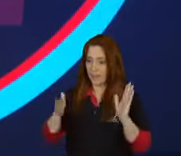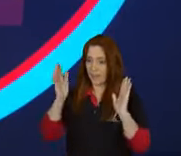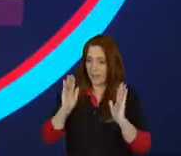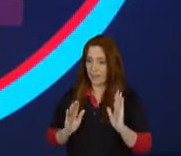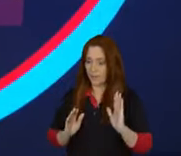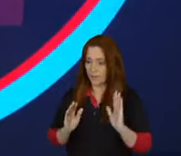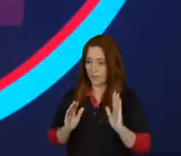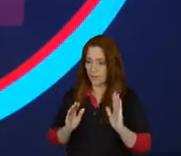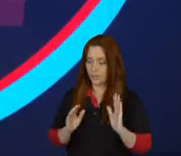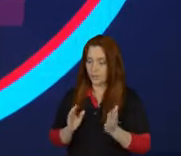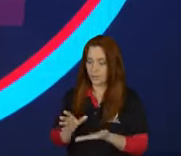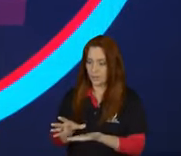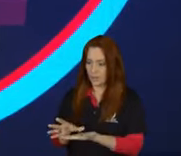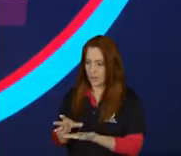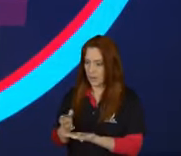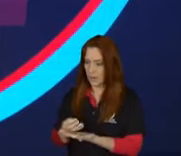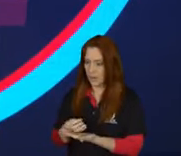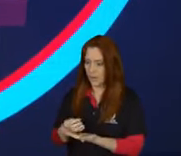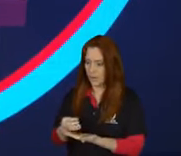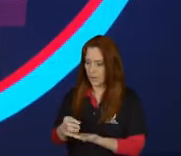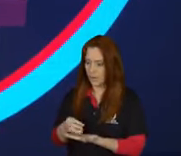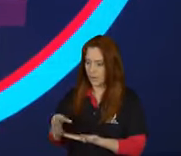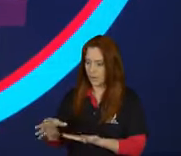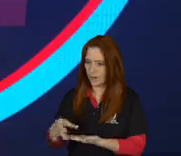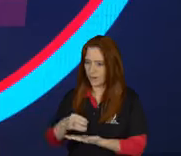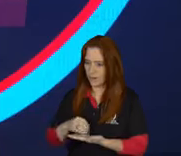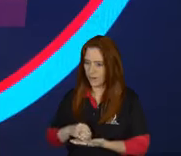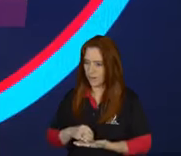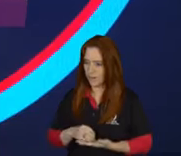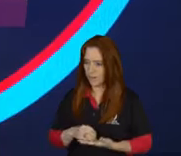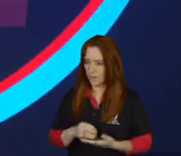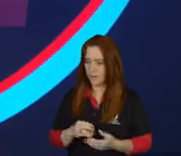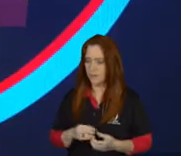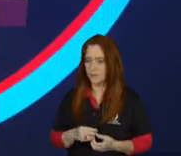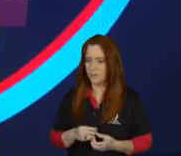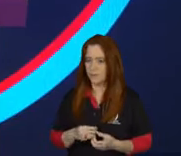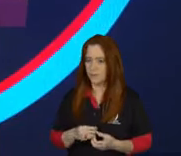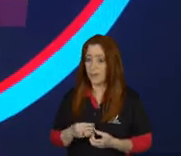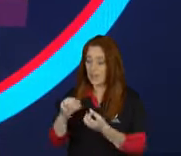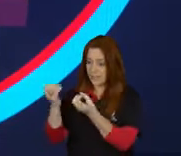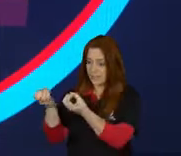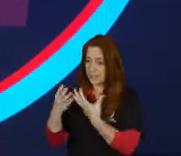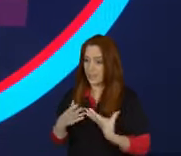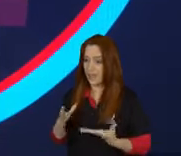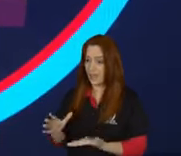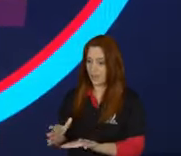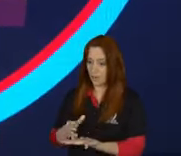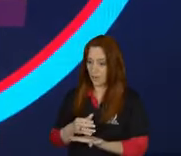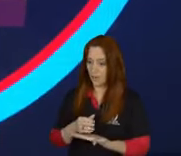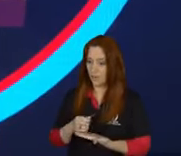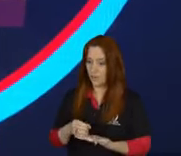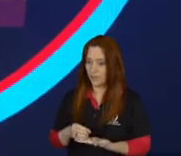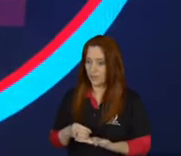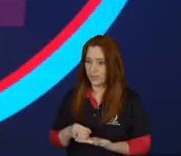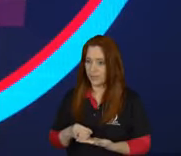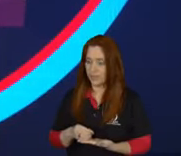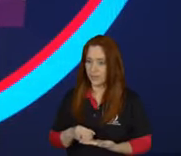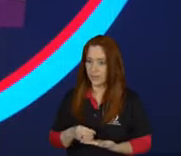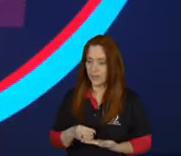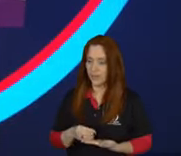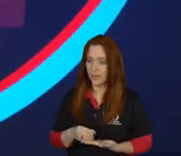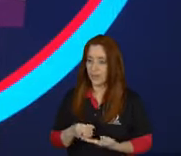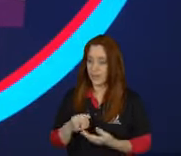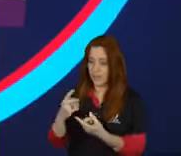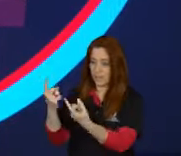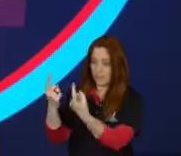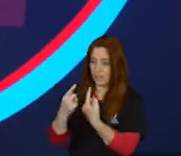también. Dad a Jehová la honra debida a su nombre. Traed ofrendas y venid a sus atrios. Adorad